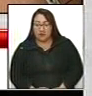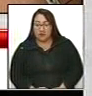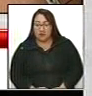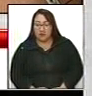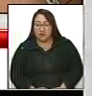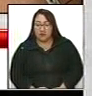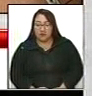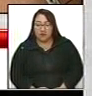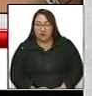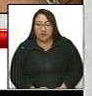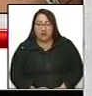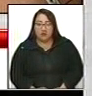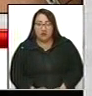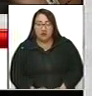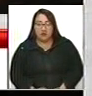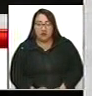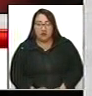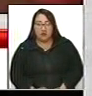reinicia.